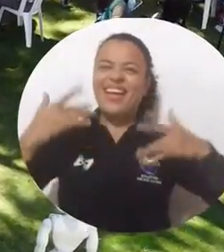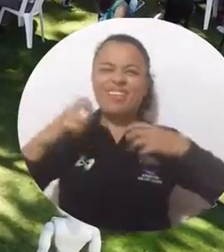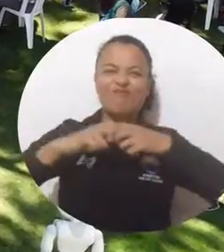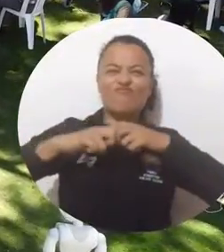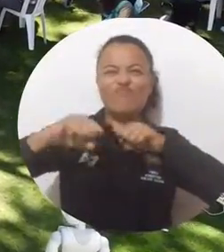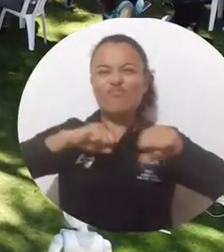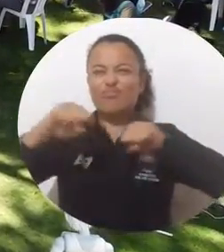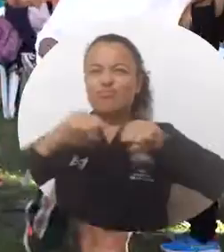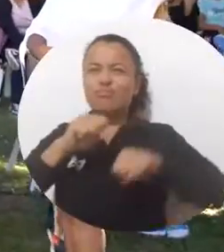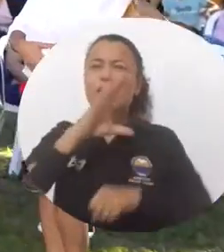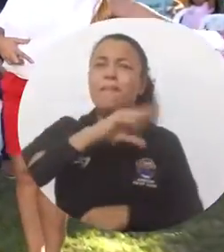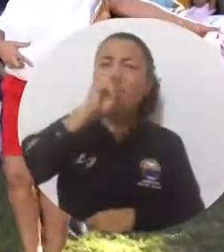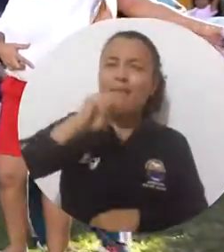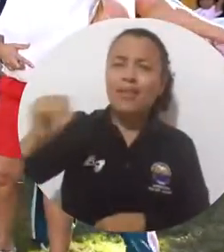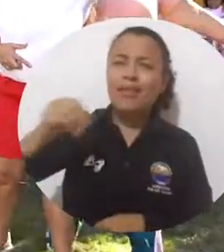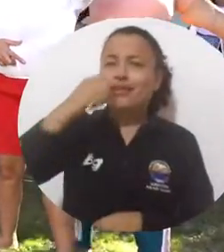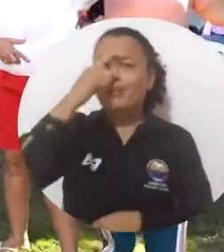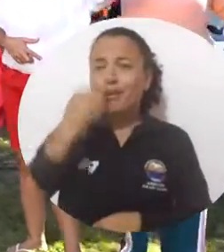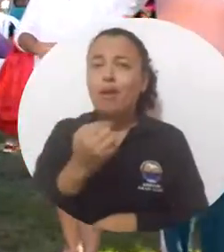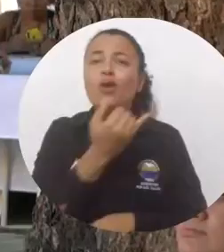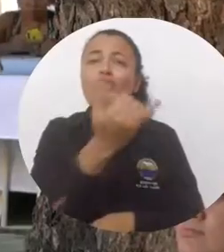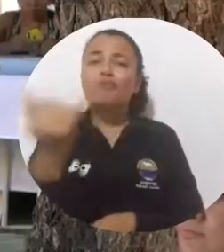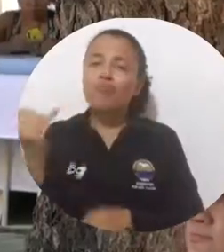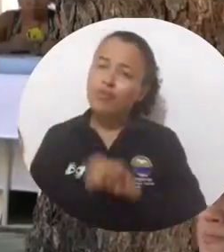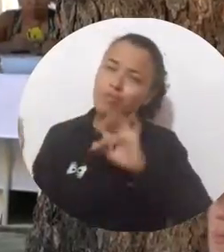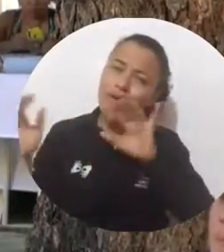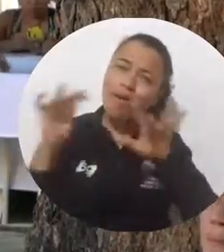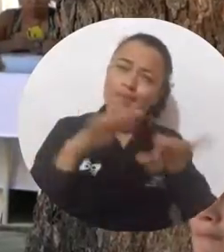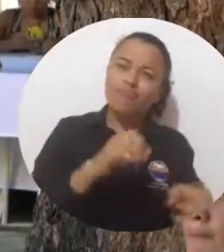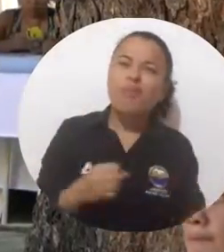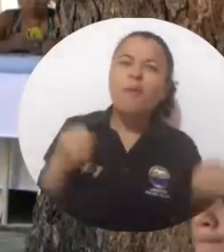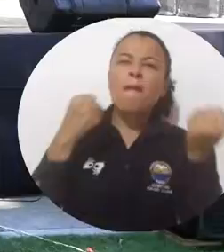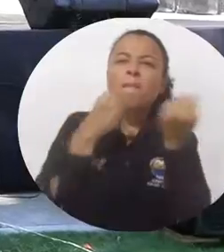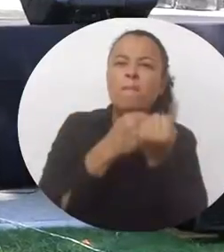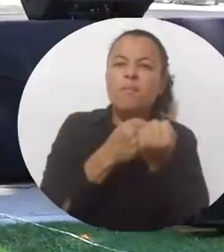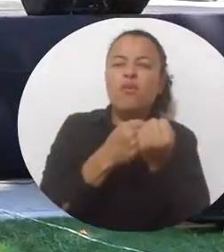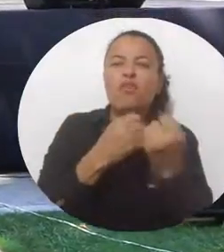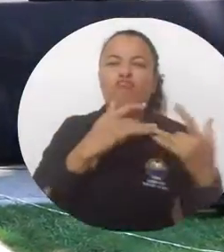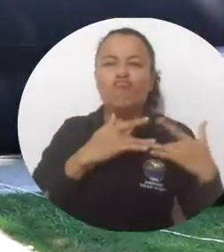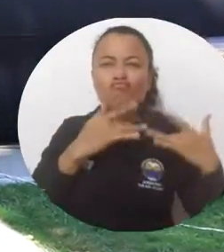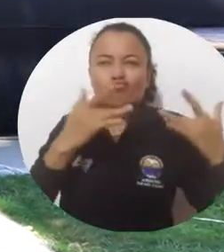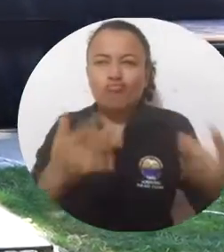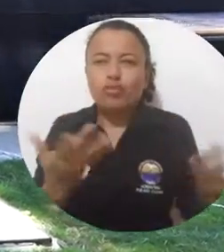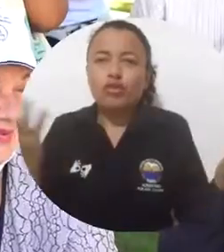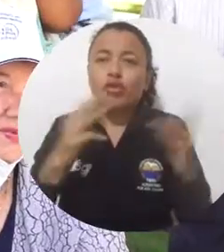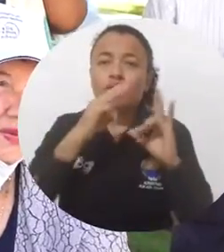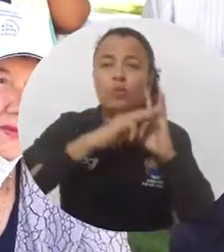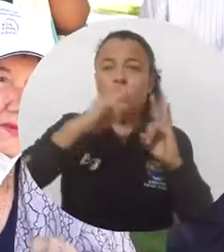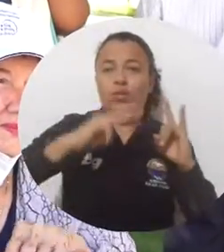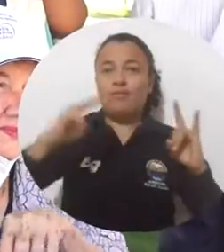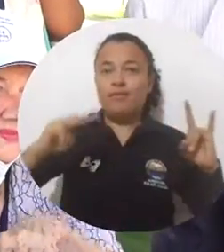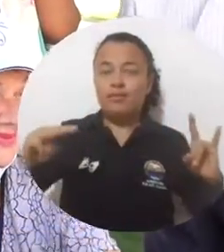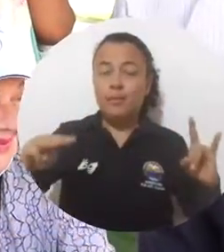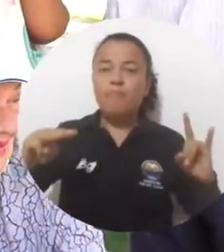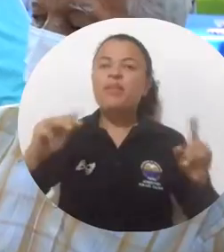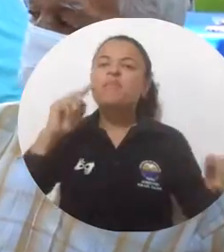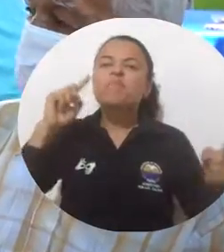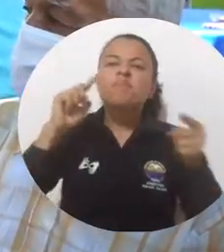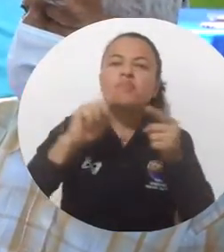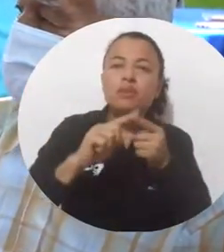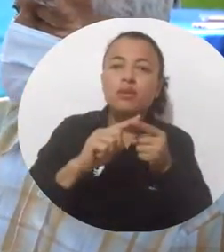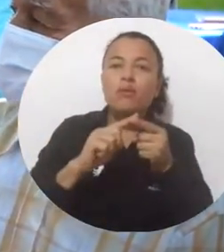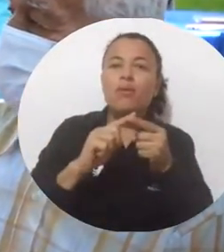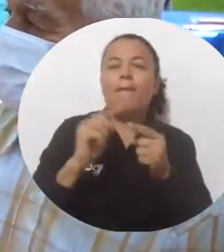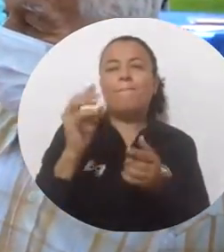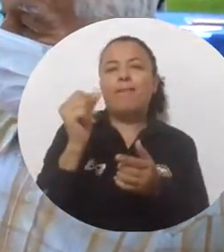Con mucho entusiasmo, energía y un gran apoyo de magdalenenses y samarios, se vivió una jornada llena de solidaridad en la Universidad del Magdalena, en